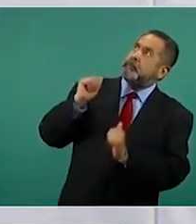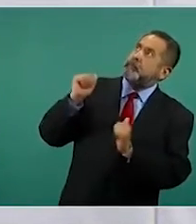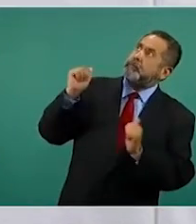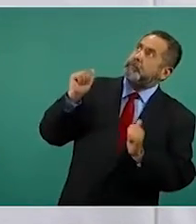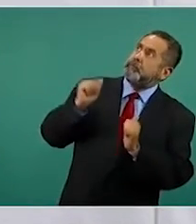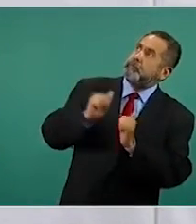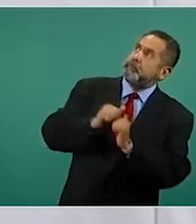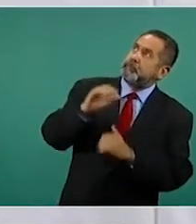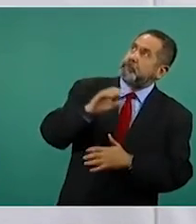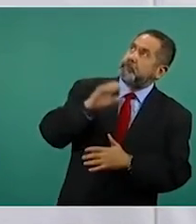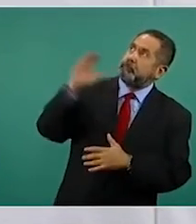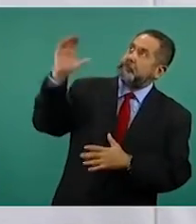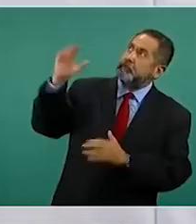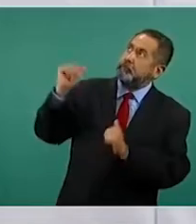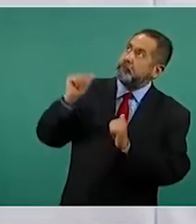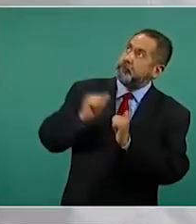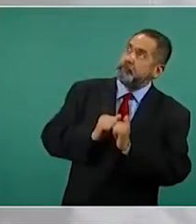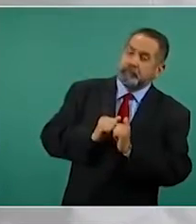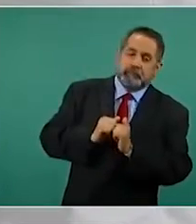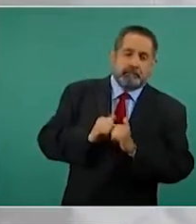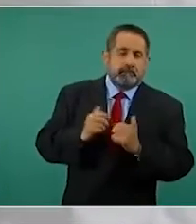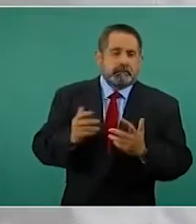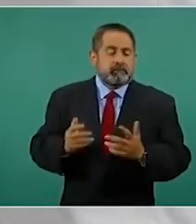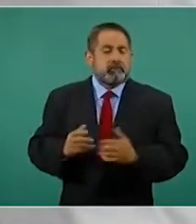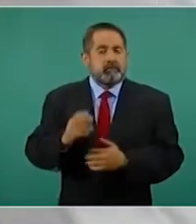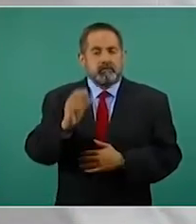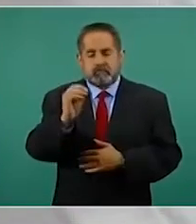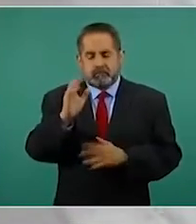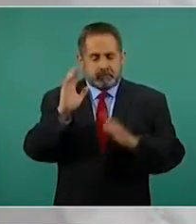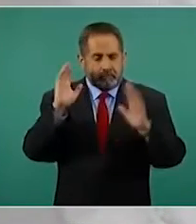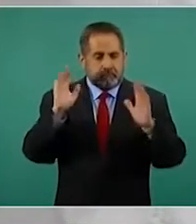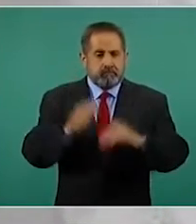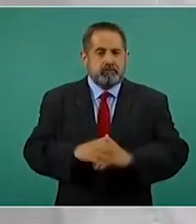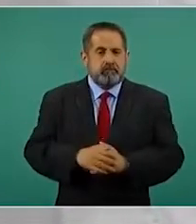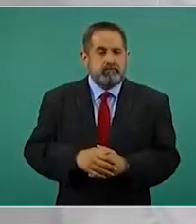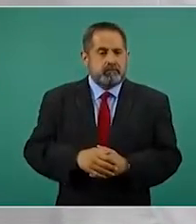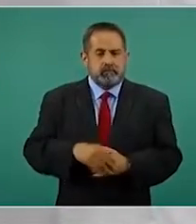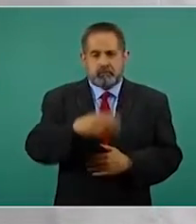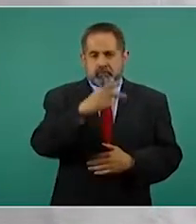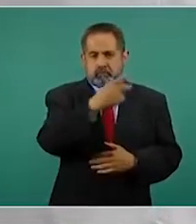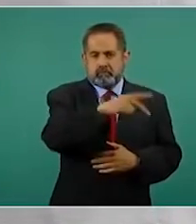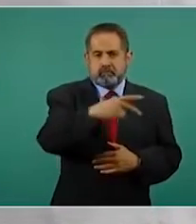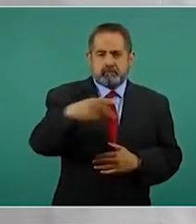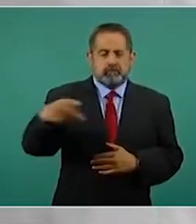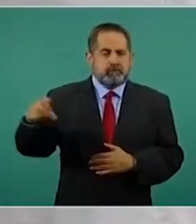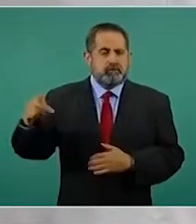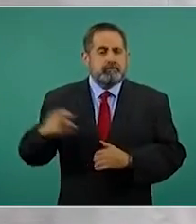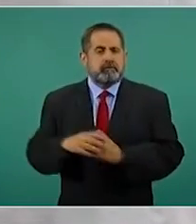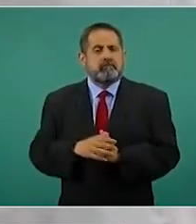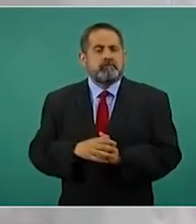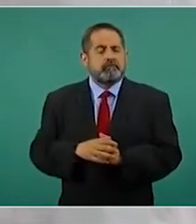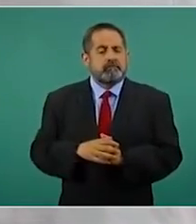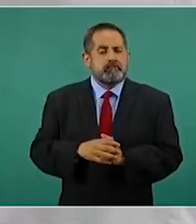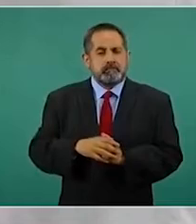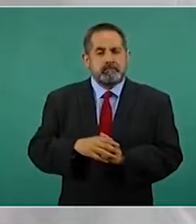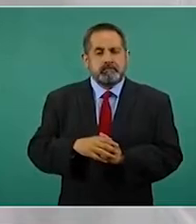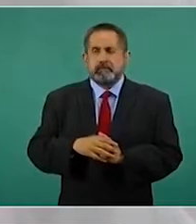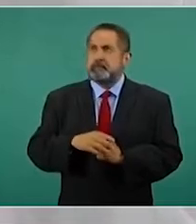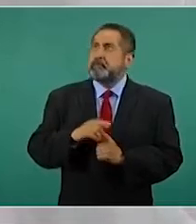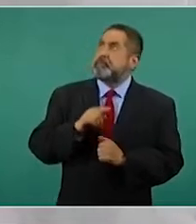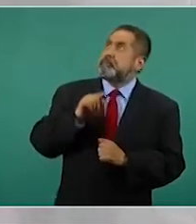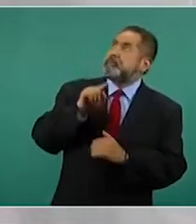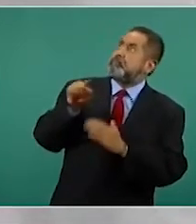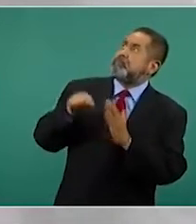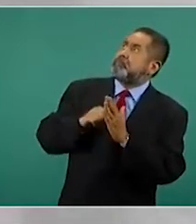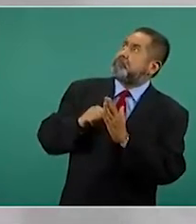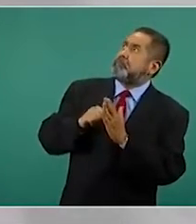en el cielo en el lugar de la felicidad y